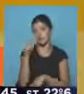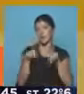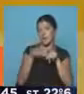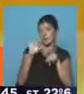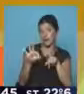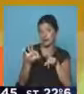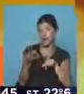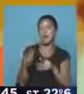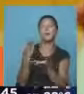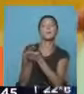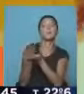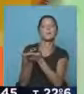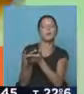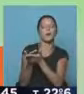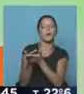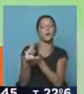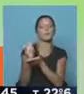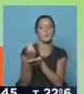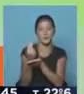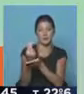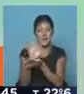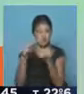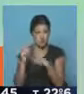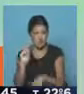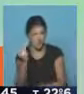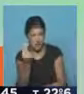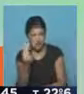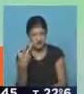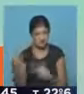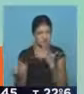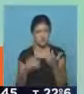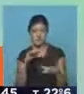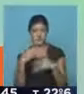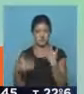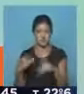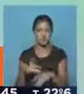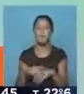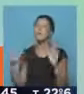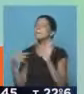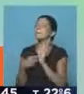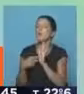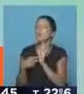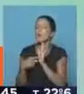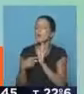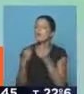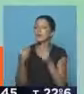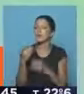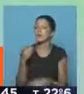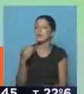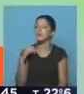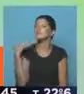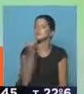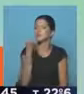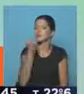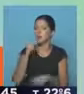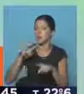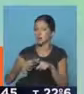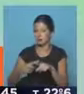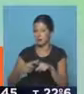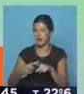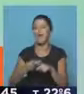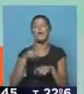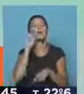una cosa muy feliz y asesinarlo de esa manera, digamos, genera todas las hipótesis posibles, pero cuál es la importancia política que tiene la muerte